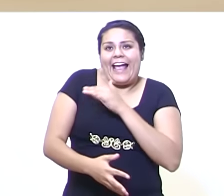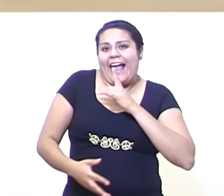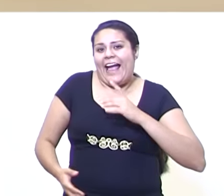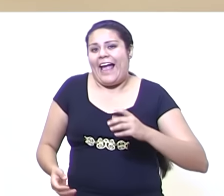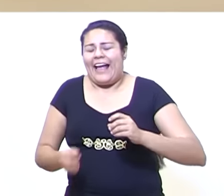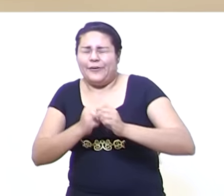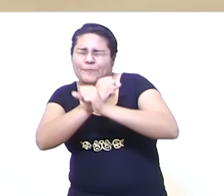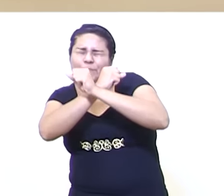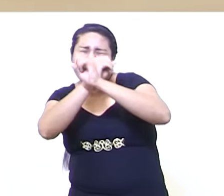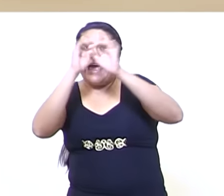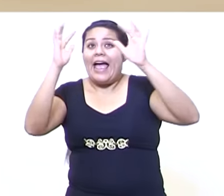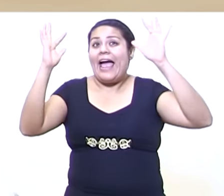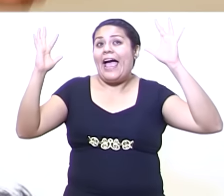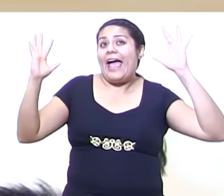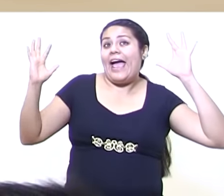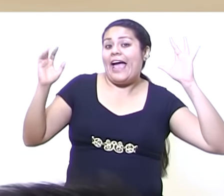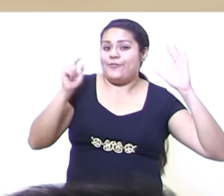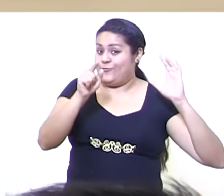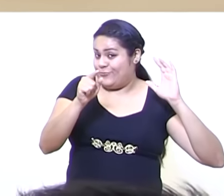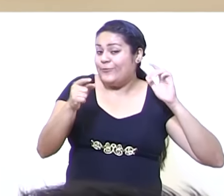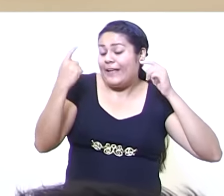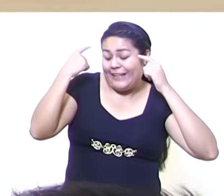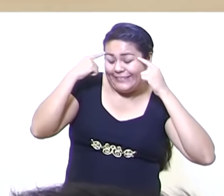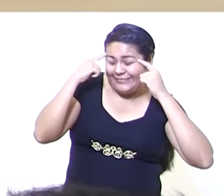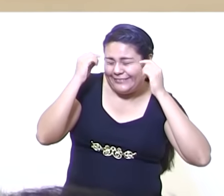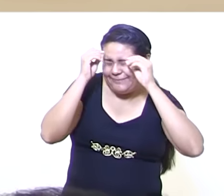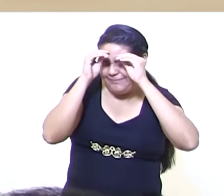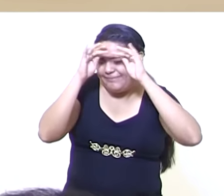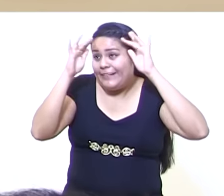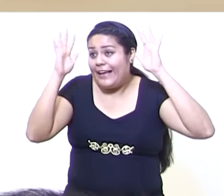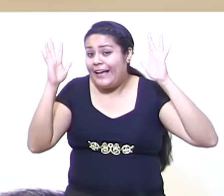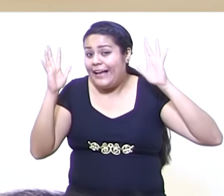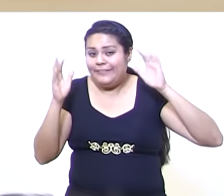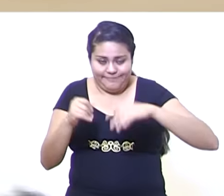espacio. Así que cierra los ojos,